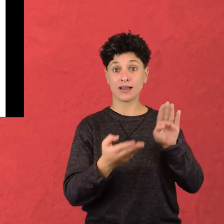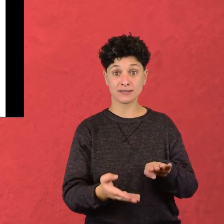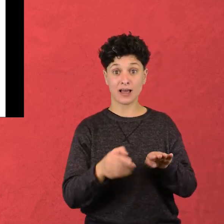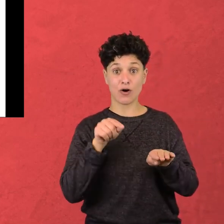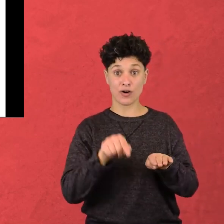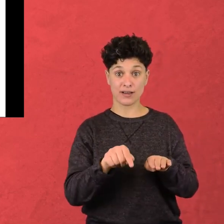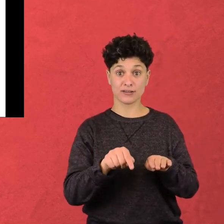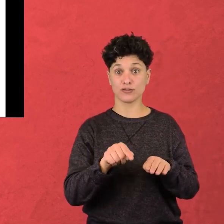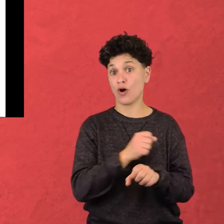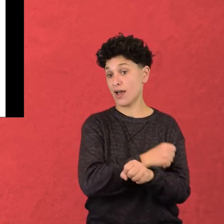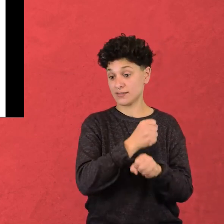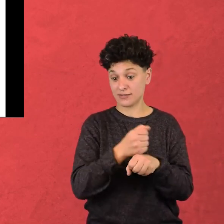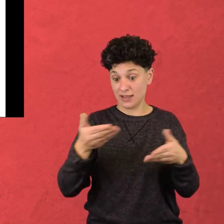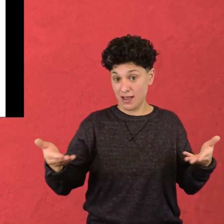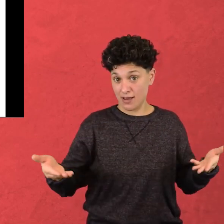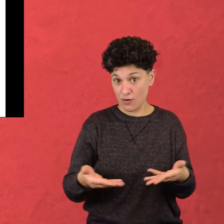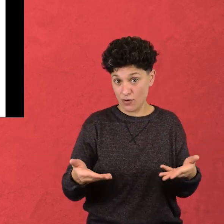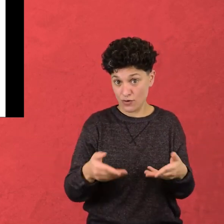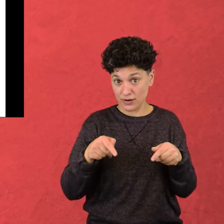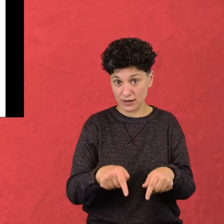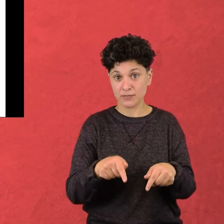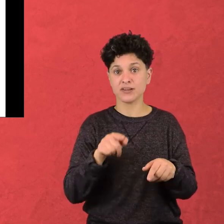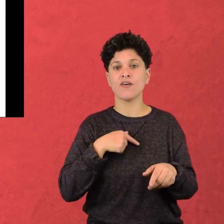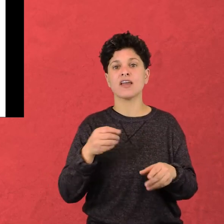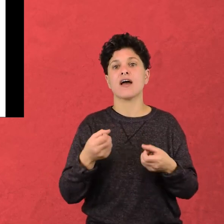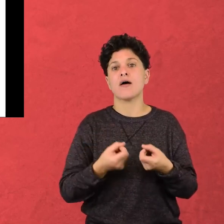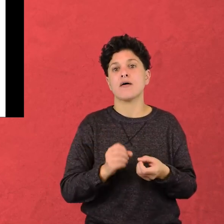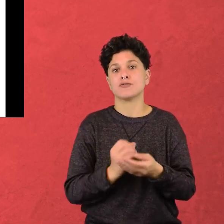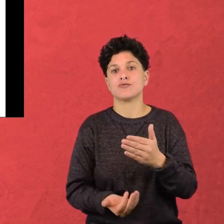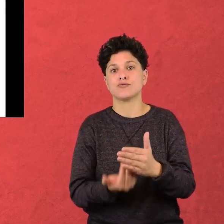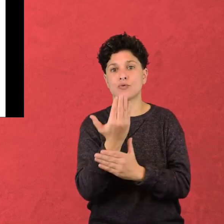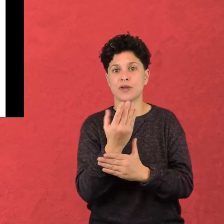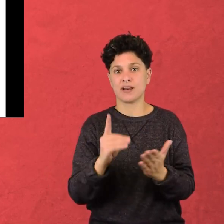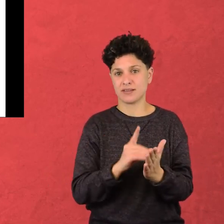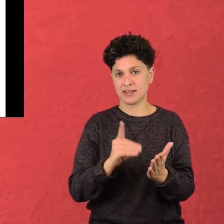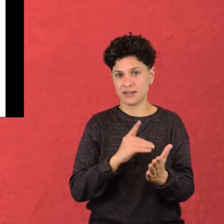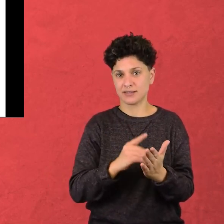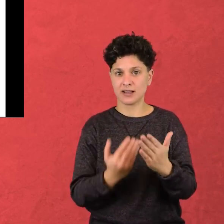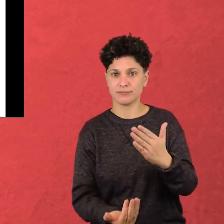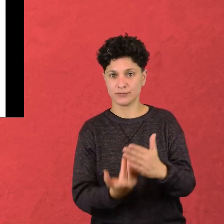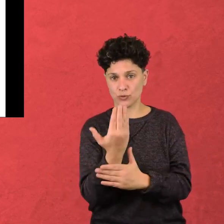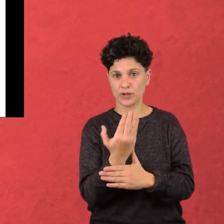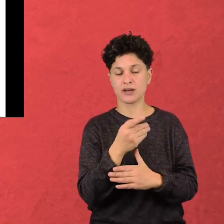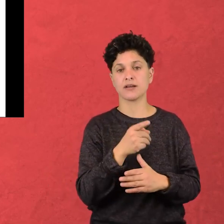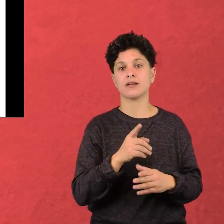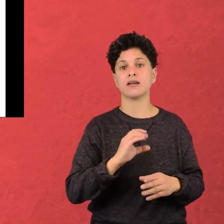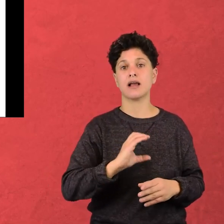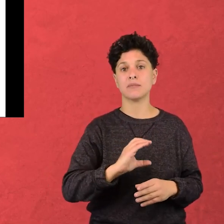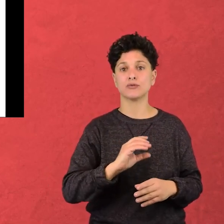mejor dicho, una buena voluntad. Hasta hoy, hasta acá la clase de hoy, voy a